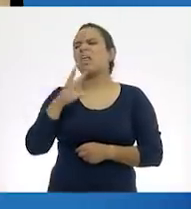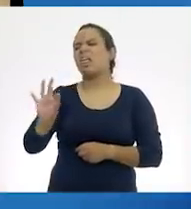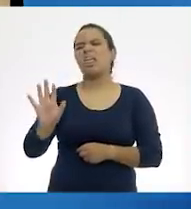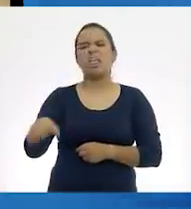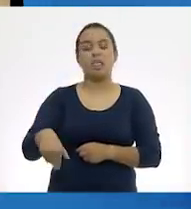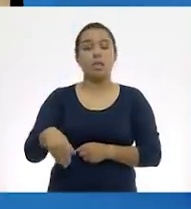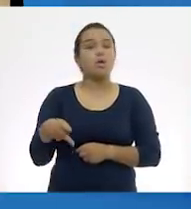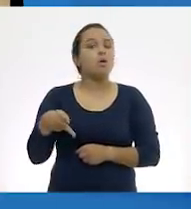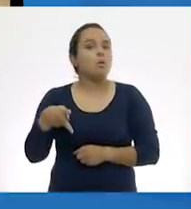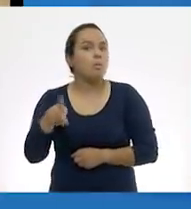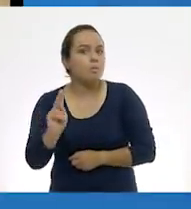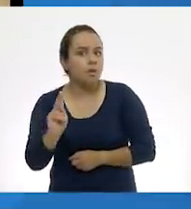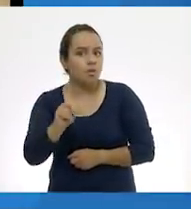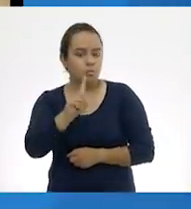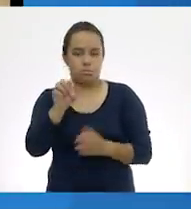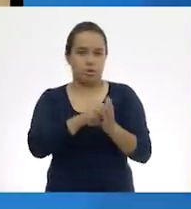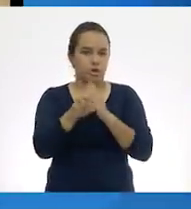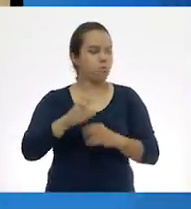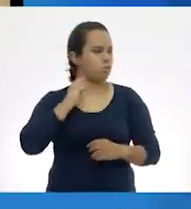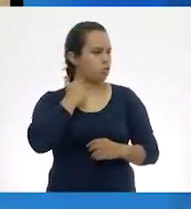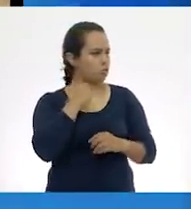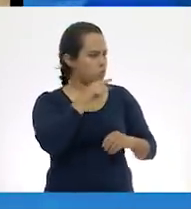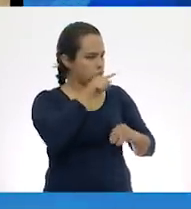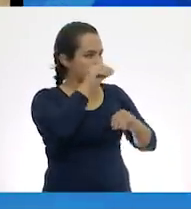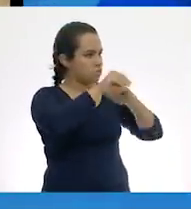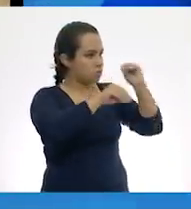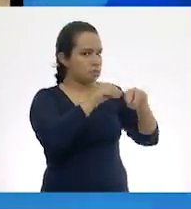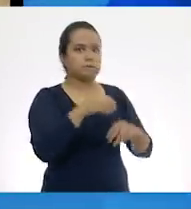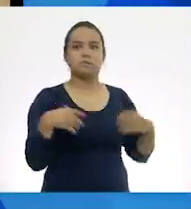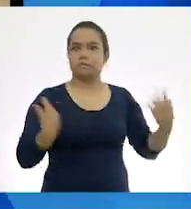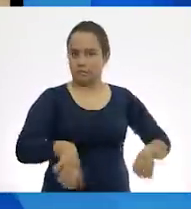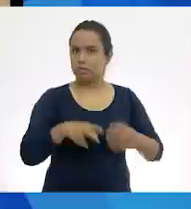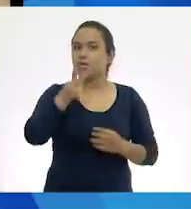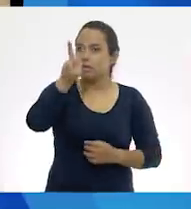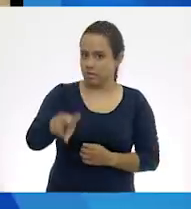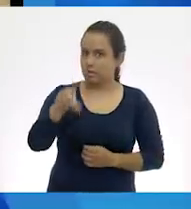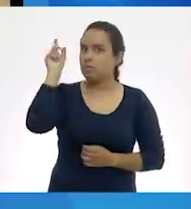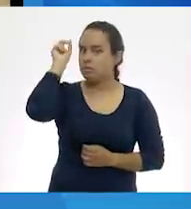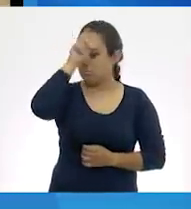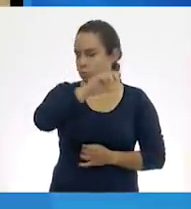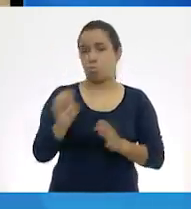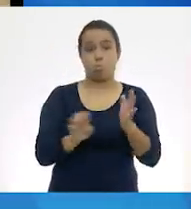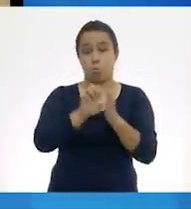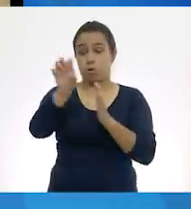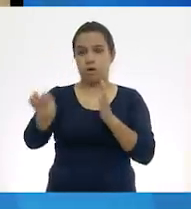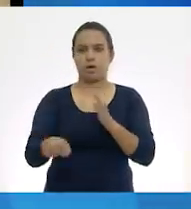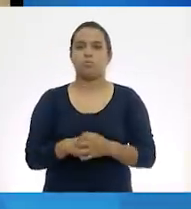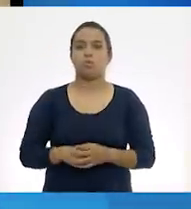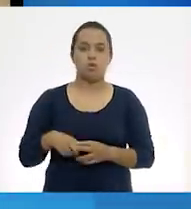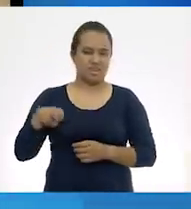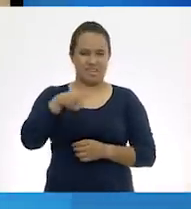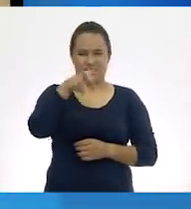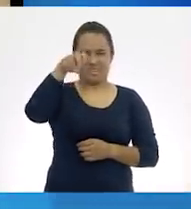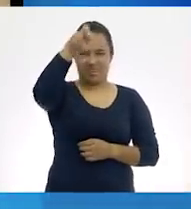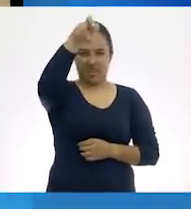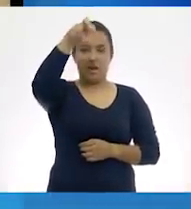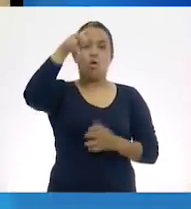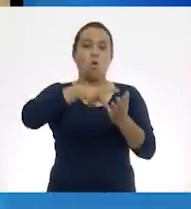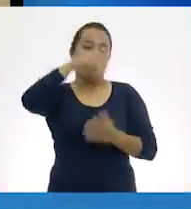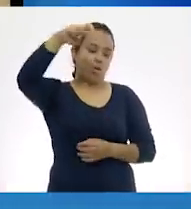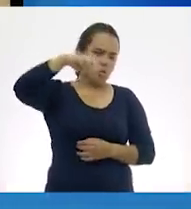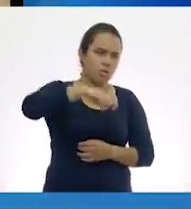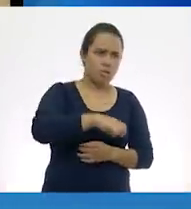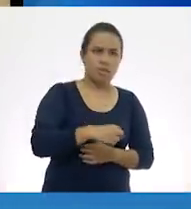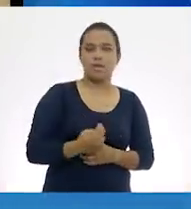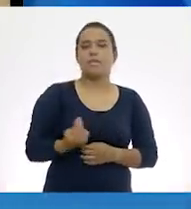que a veces intentas programar, por ejemplo, un robot, te das cuenta lo difícil que es. Por ejemplo, subir y bajar escaleras. Para hacer